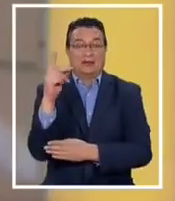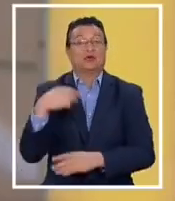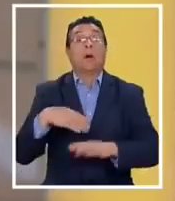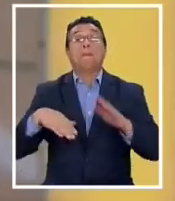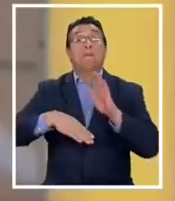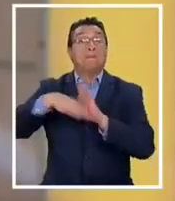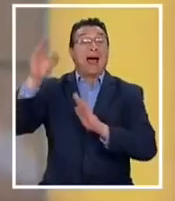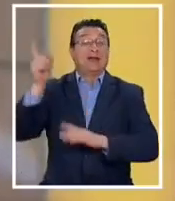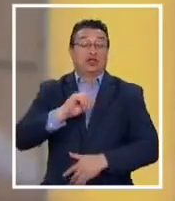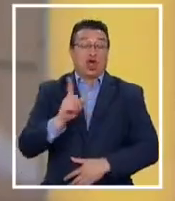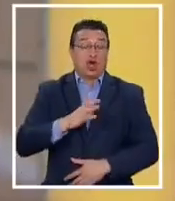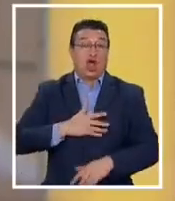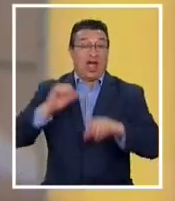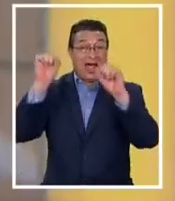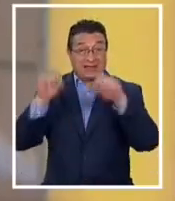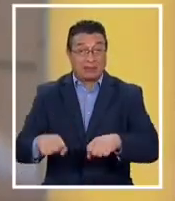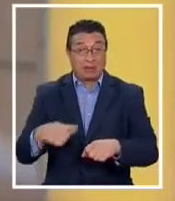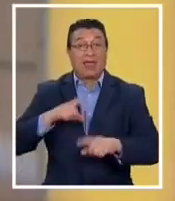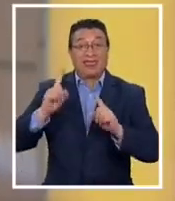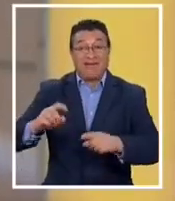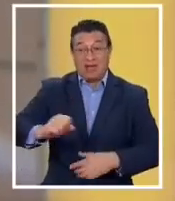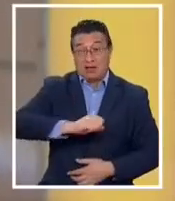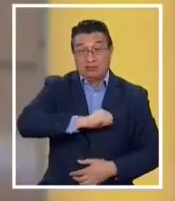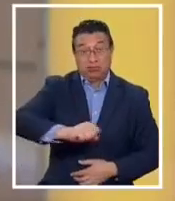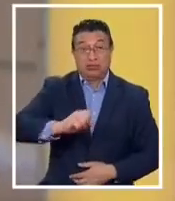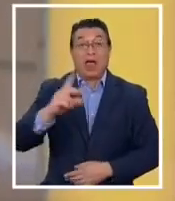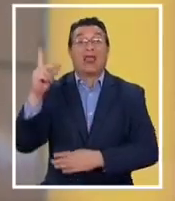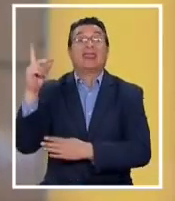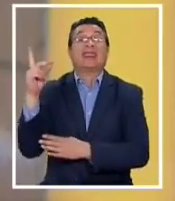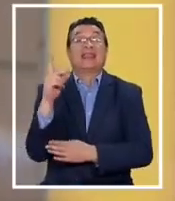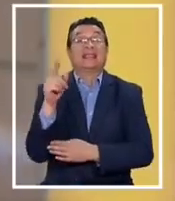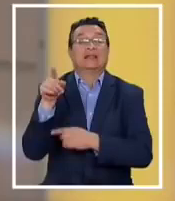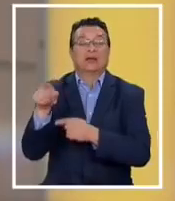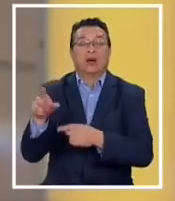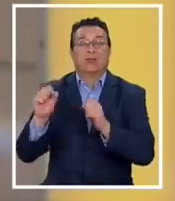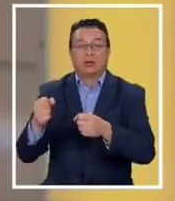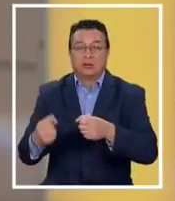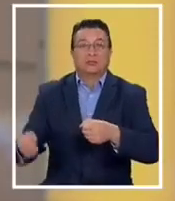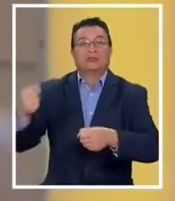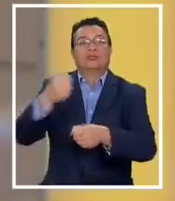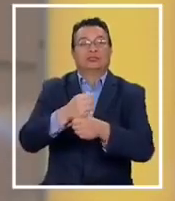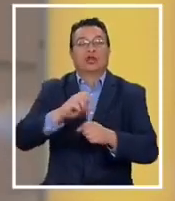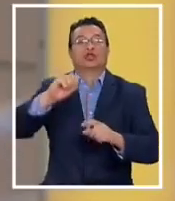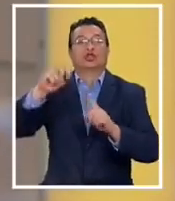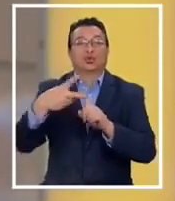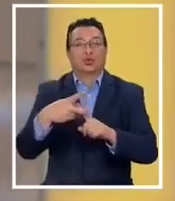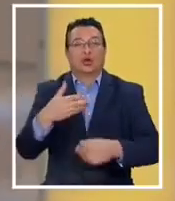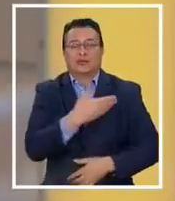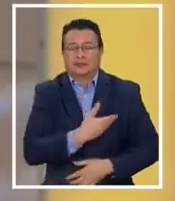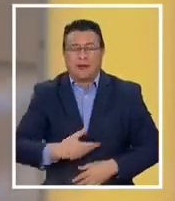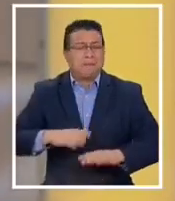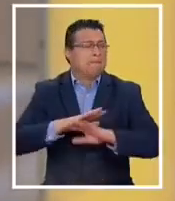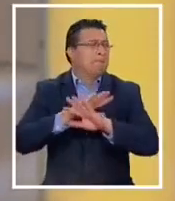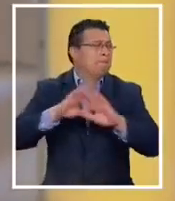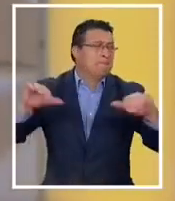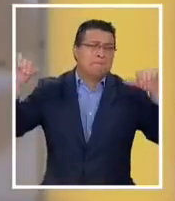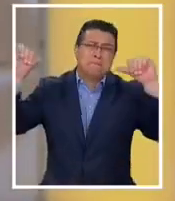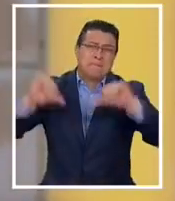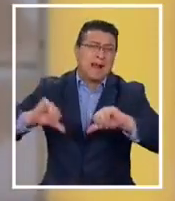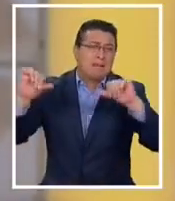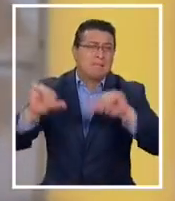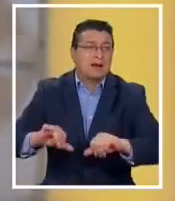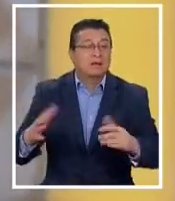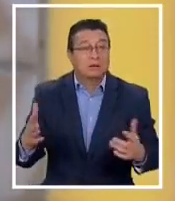no y lo que hay que detener es que la derecha tenga posibilidad de llegar a un segundo gobierno porque lo han hecho tan mal